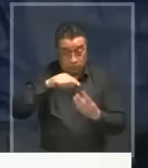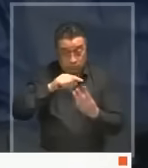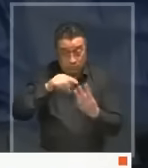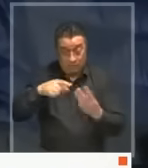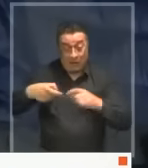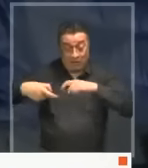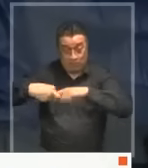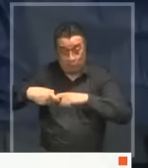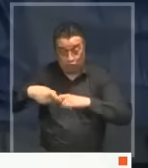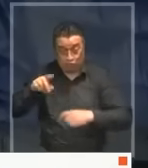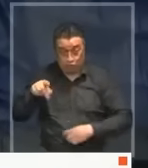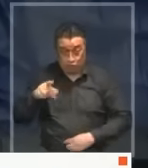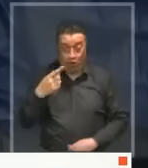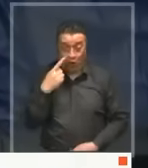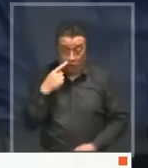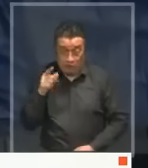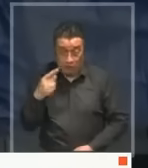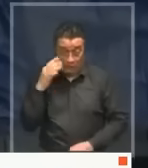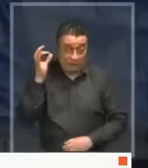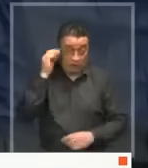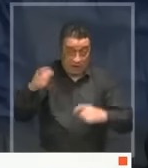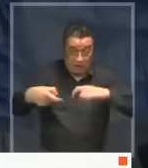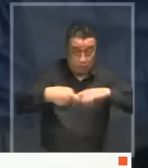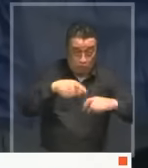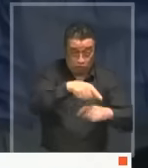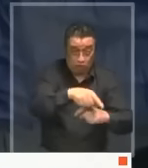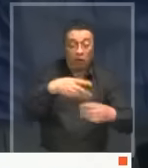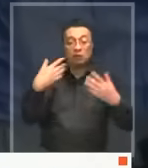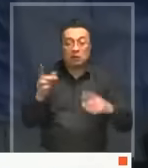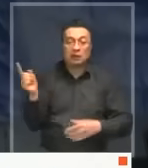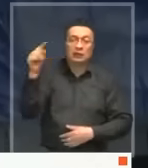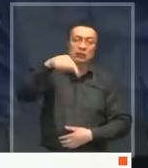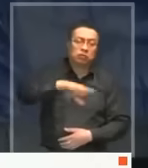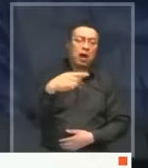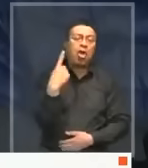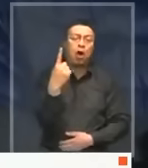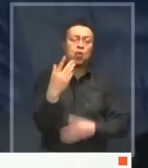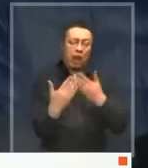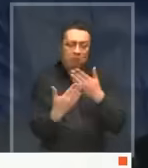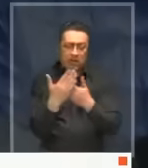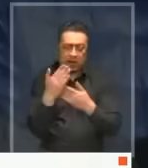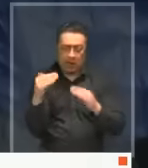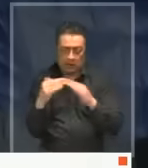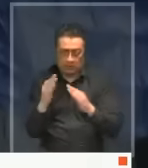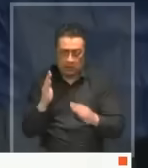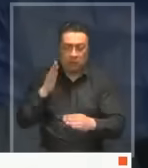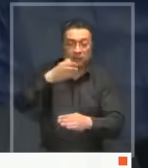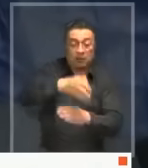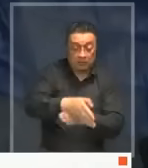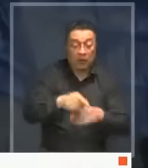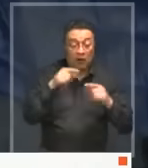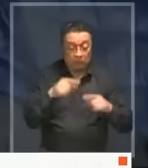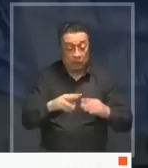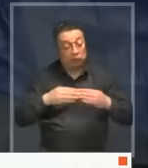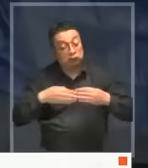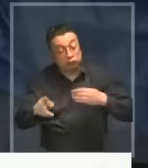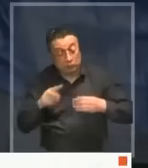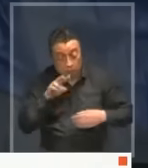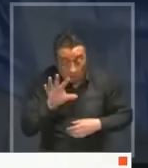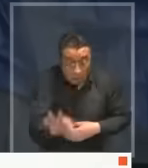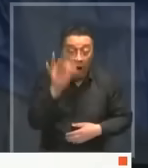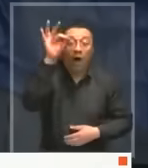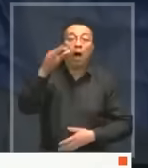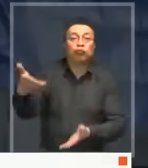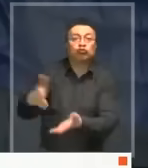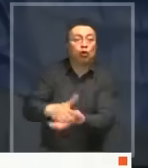esposo de la señora habría llegado alrededor de la 1 de la mañana a su departamento y es en esa instancia cuando se produce el hallazgo de los